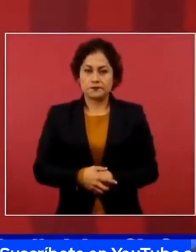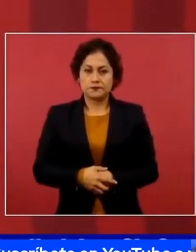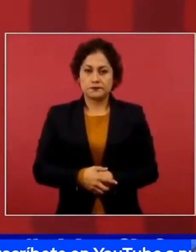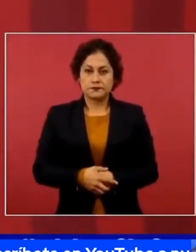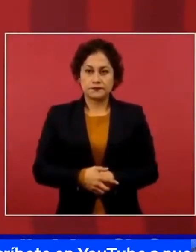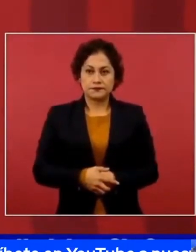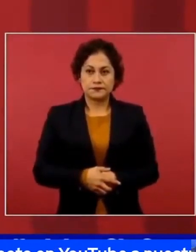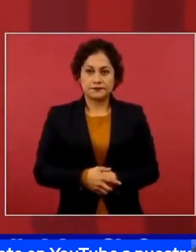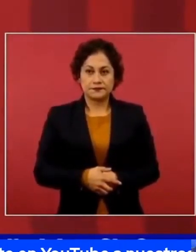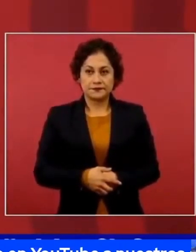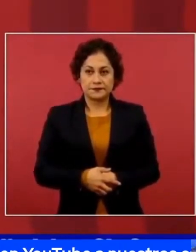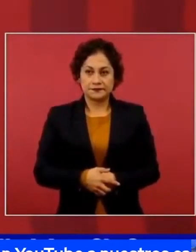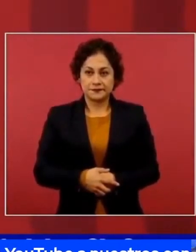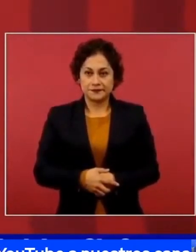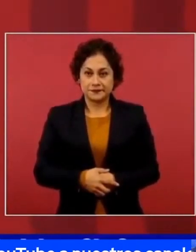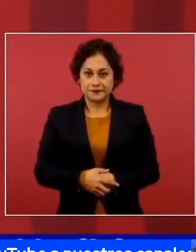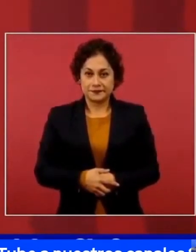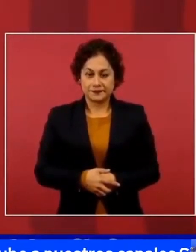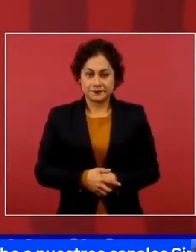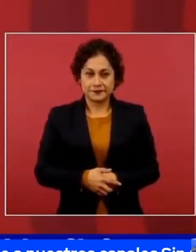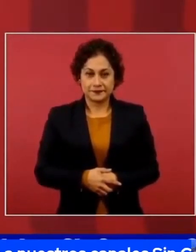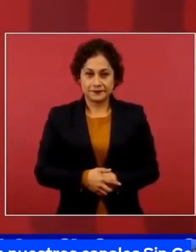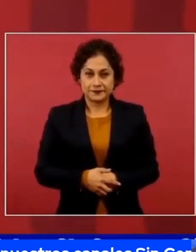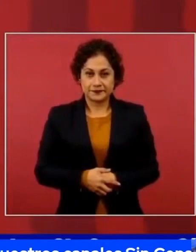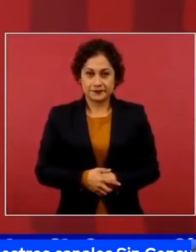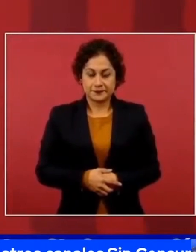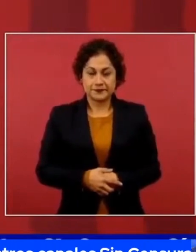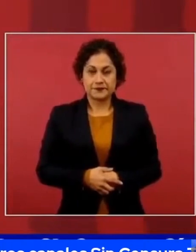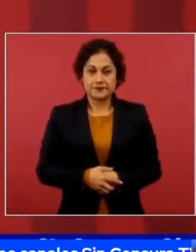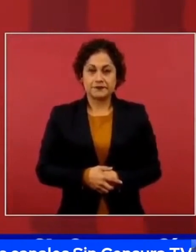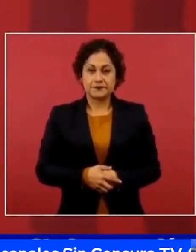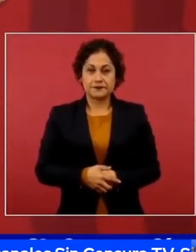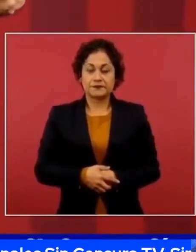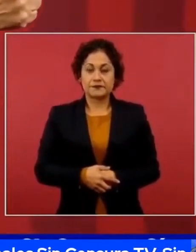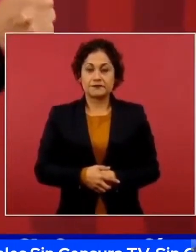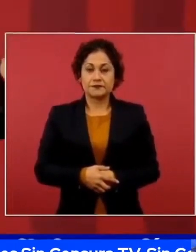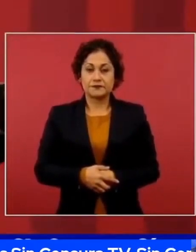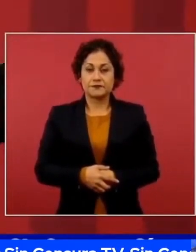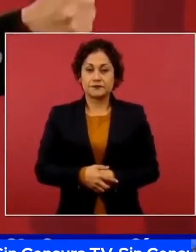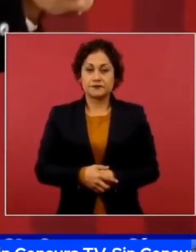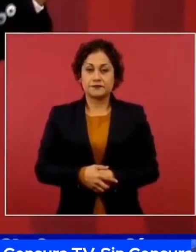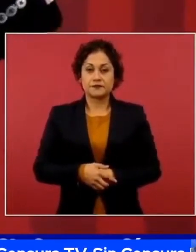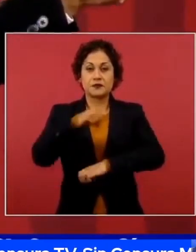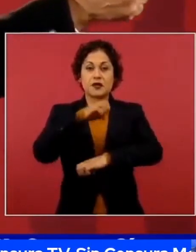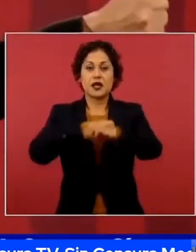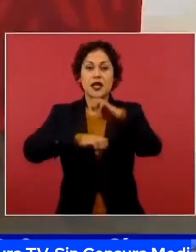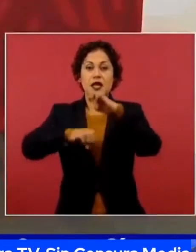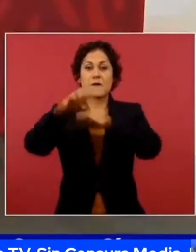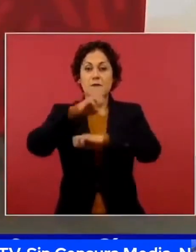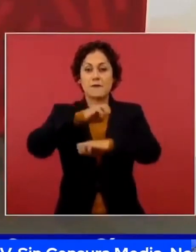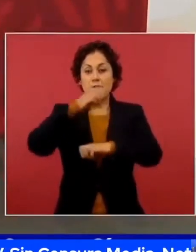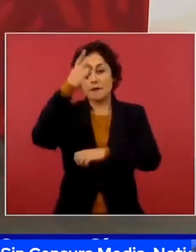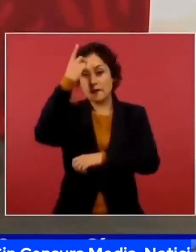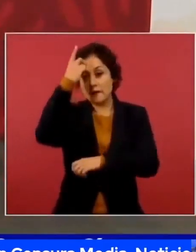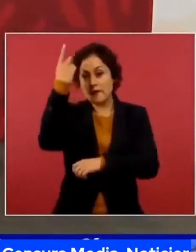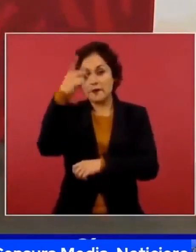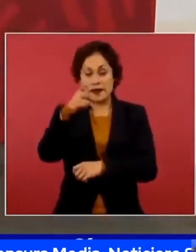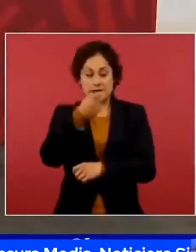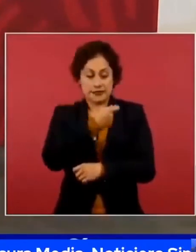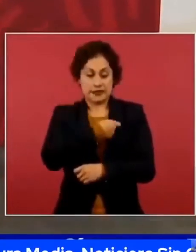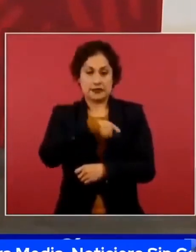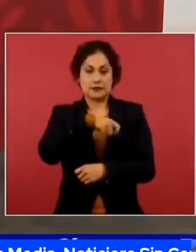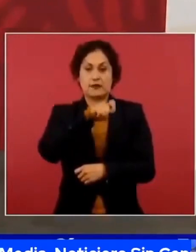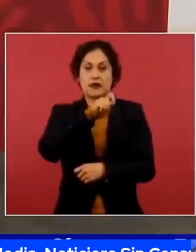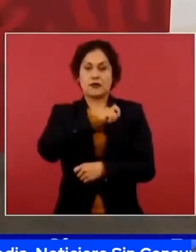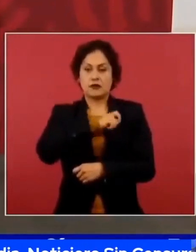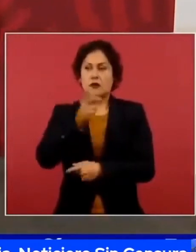No se le impide a ninguna empresa española que venga a hacer